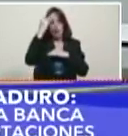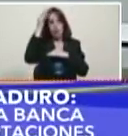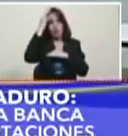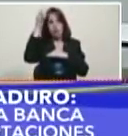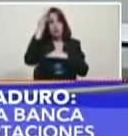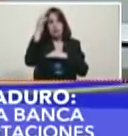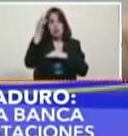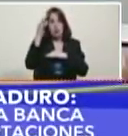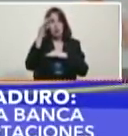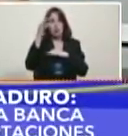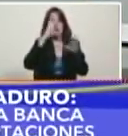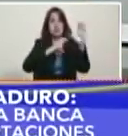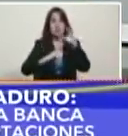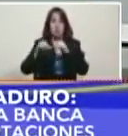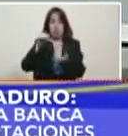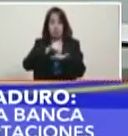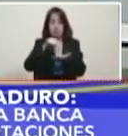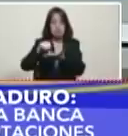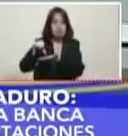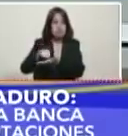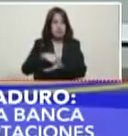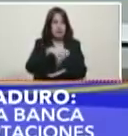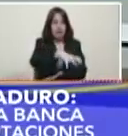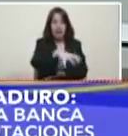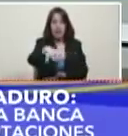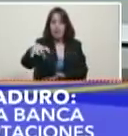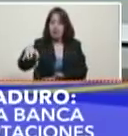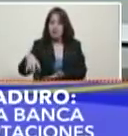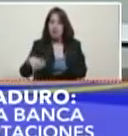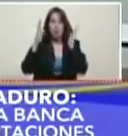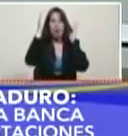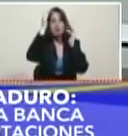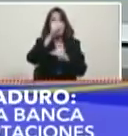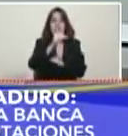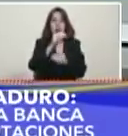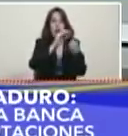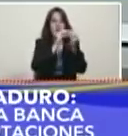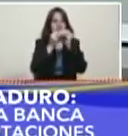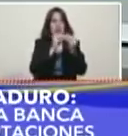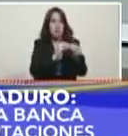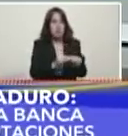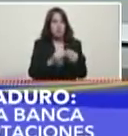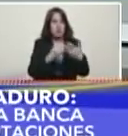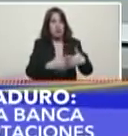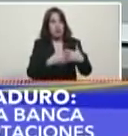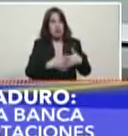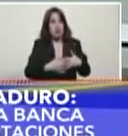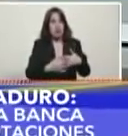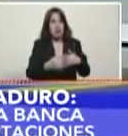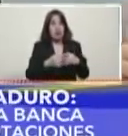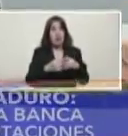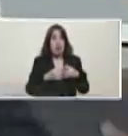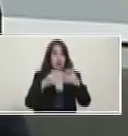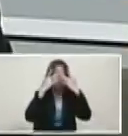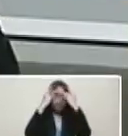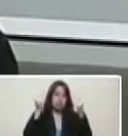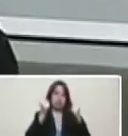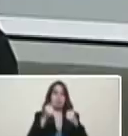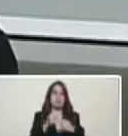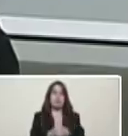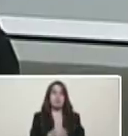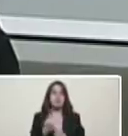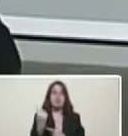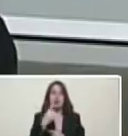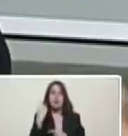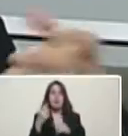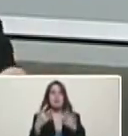crear un centro en cada estado del país dedicado a reparación de equipos de alta tecnología. ¿Y por qué no digo solo